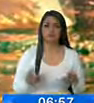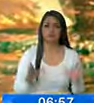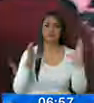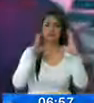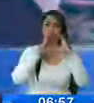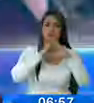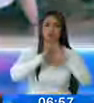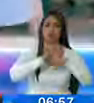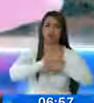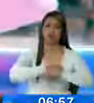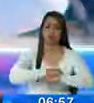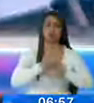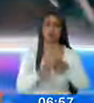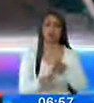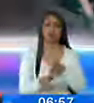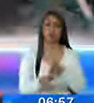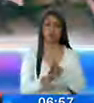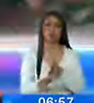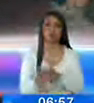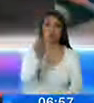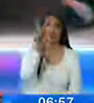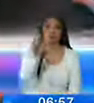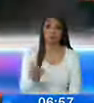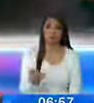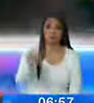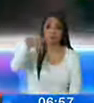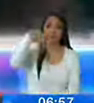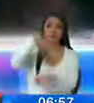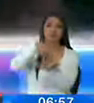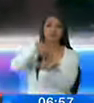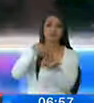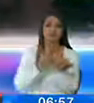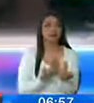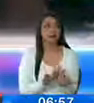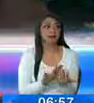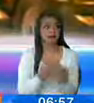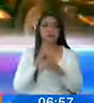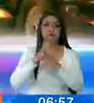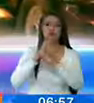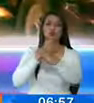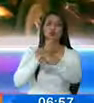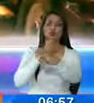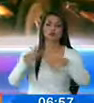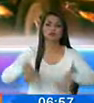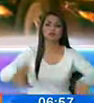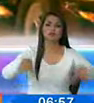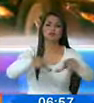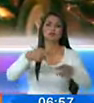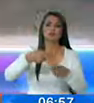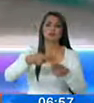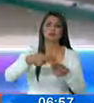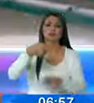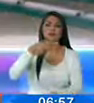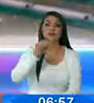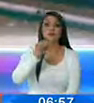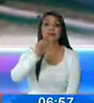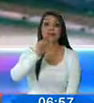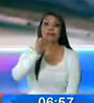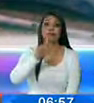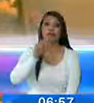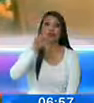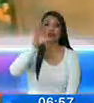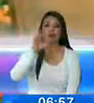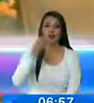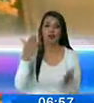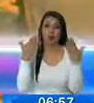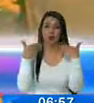y entre esos minutos, una persona que se encontraba esperando un bus de transporte urbano en la ciudadela La Garzota fue arrollada por un